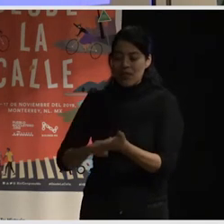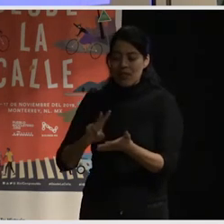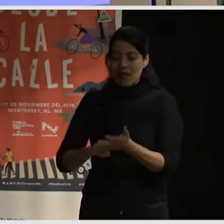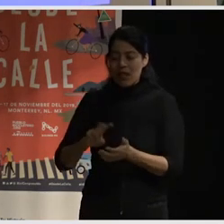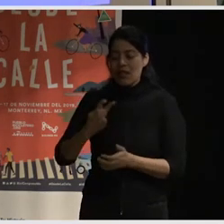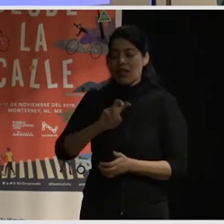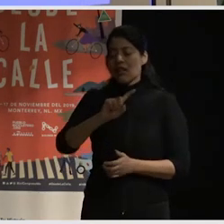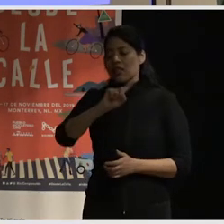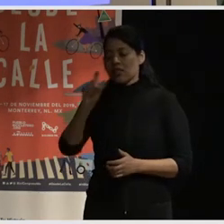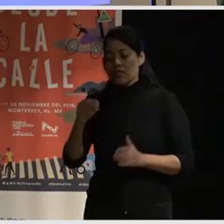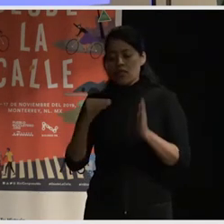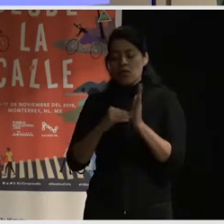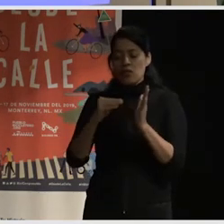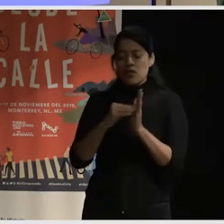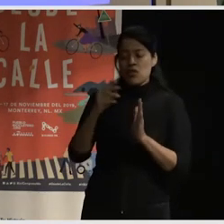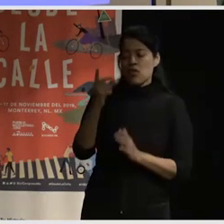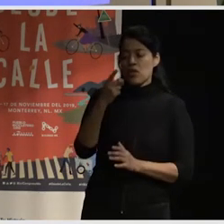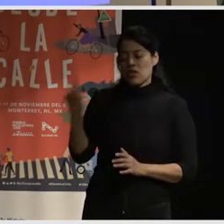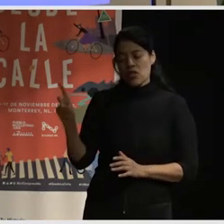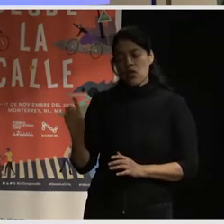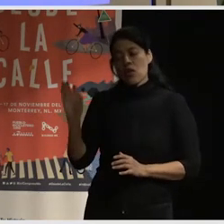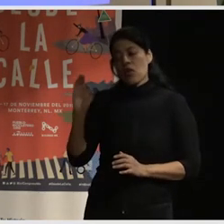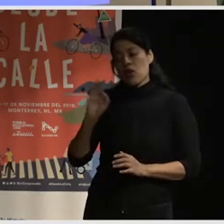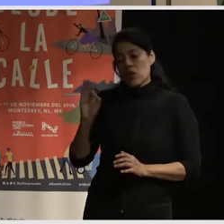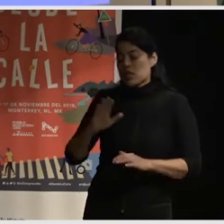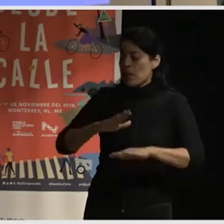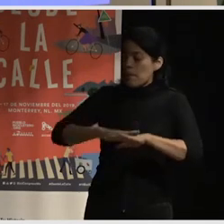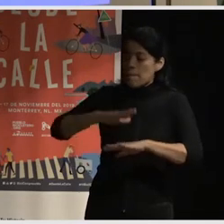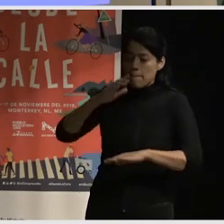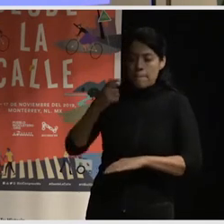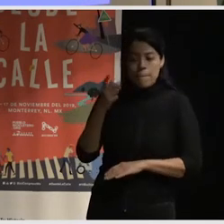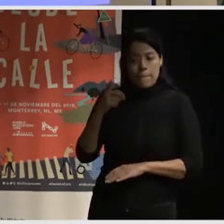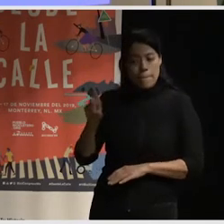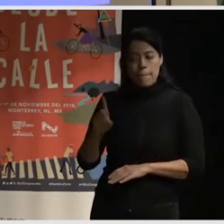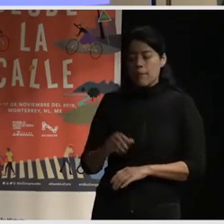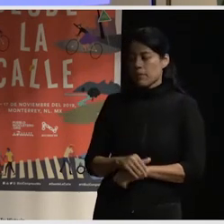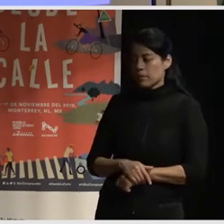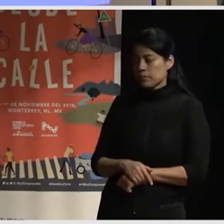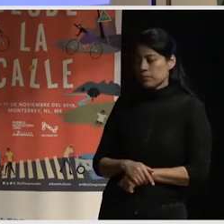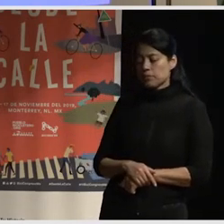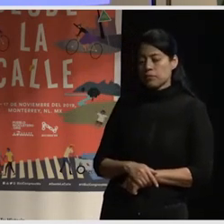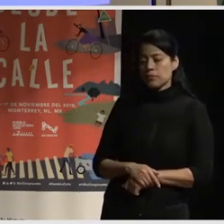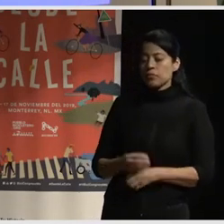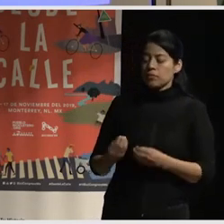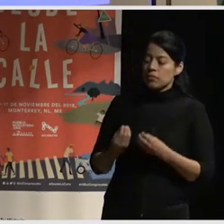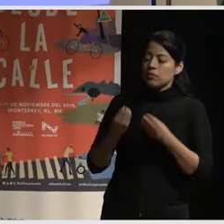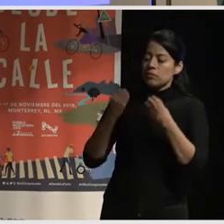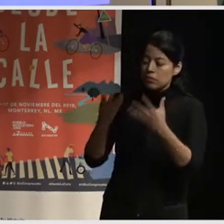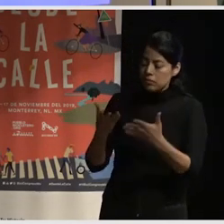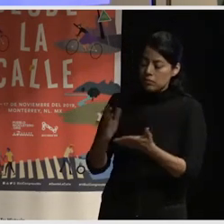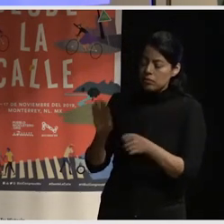dólares cientos de millones sino es que ya llegamos al millar de millones de dólares no dando los en